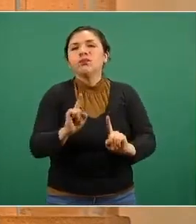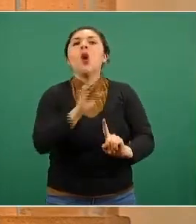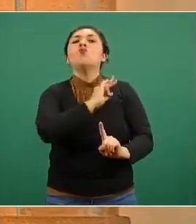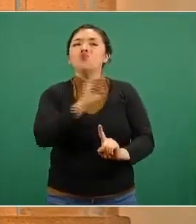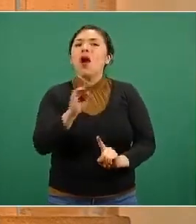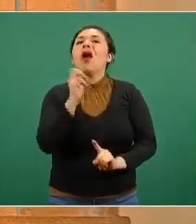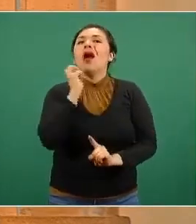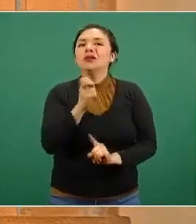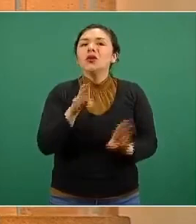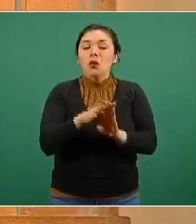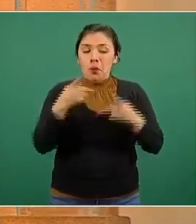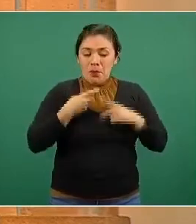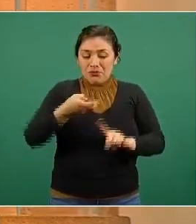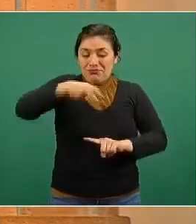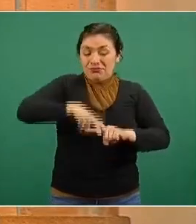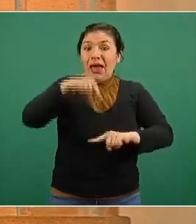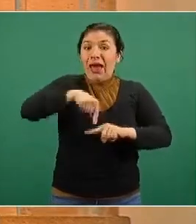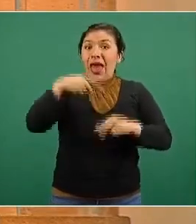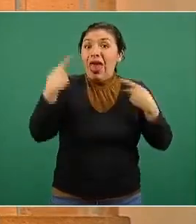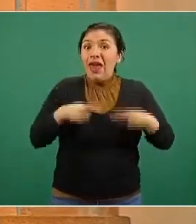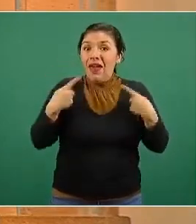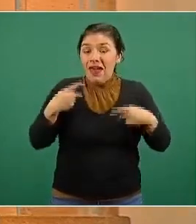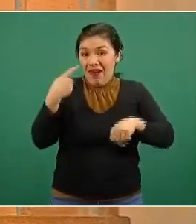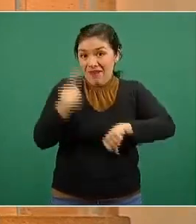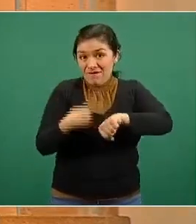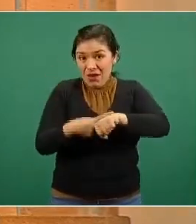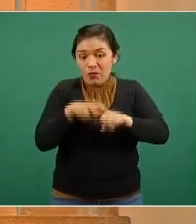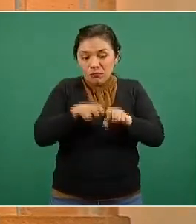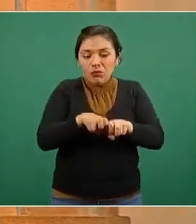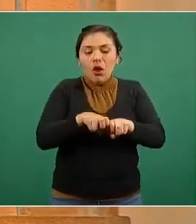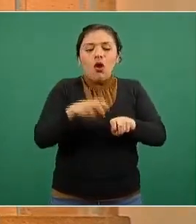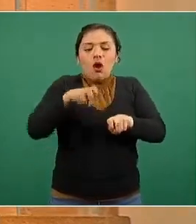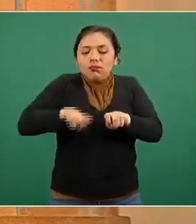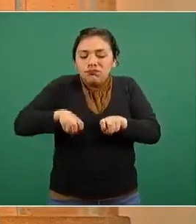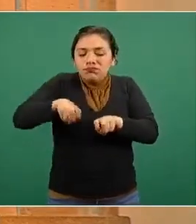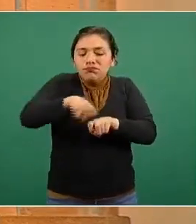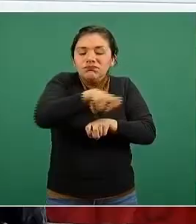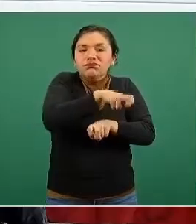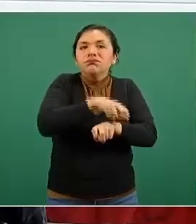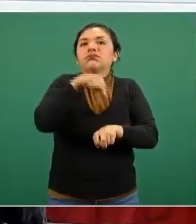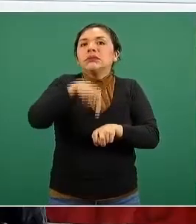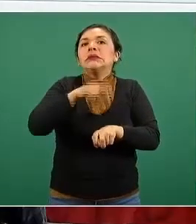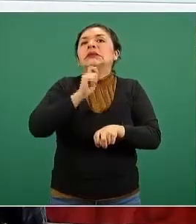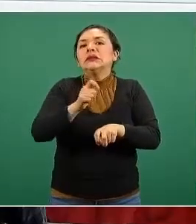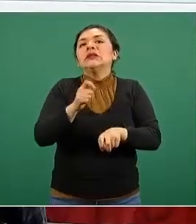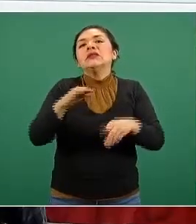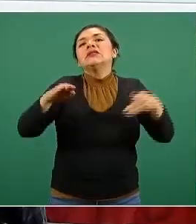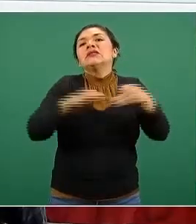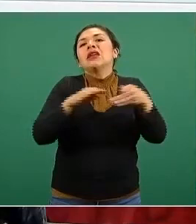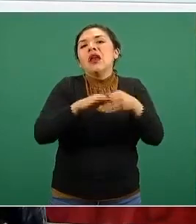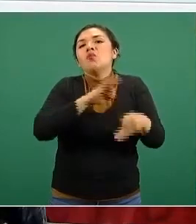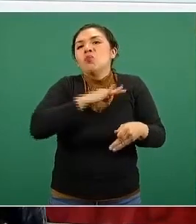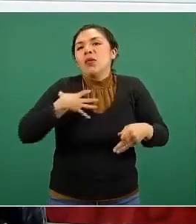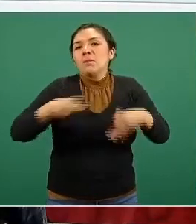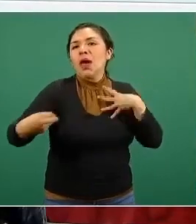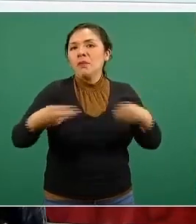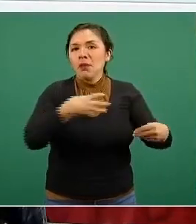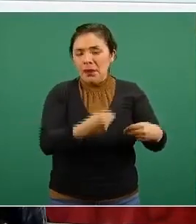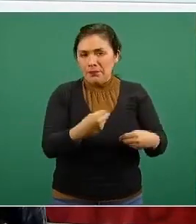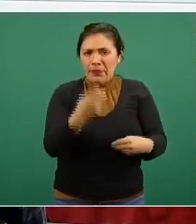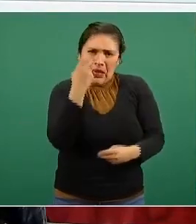los asientos alrededor de donde el caso estuvo, sentado durante el vuelo. Sin embargo, para